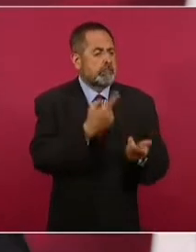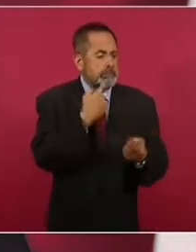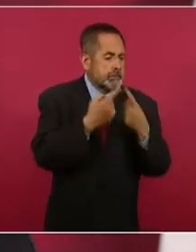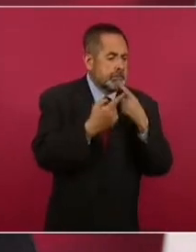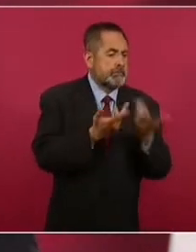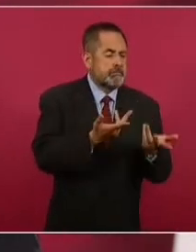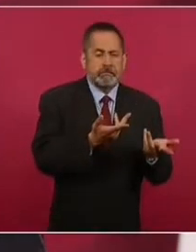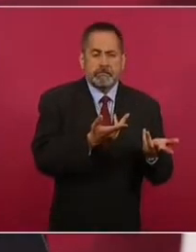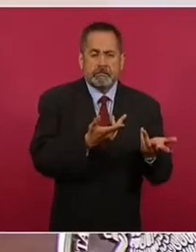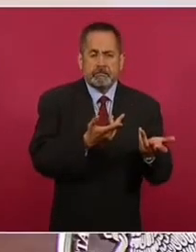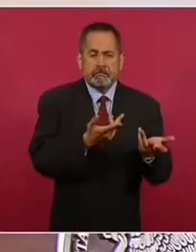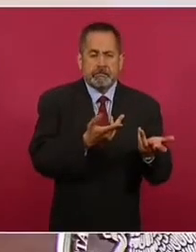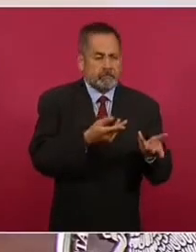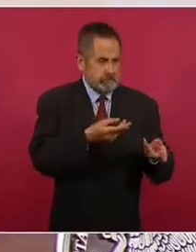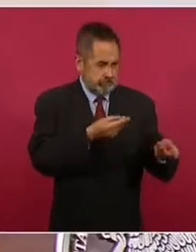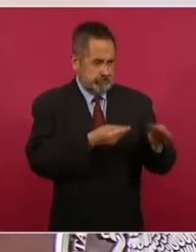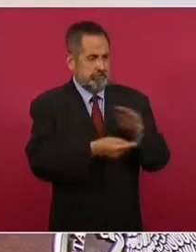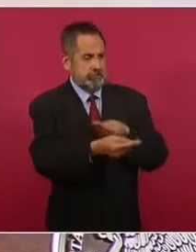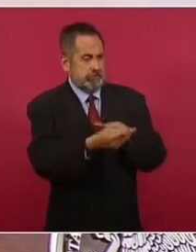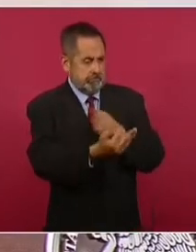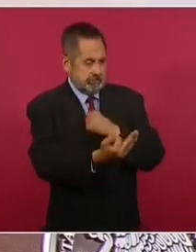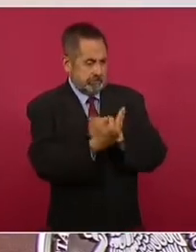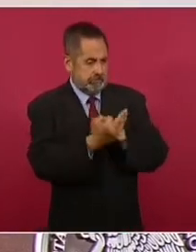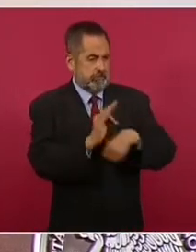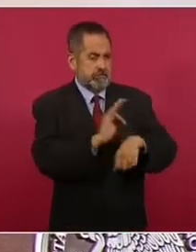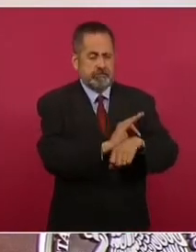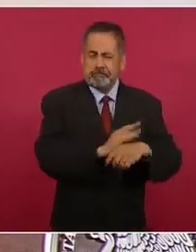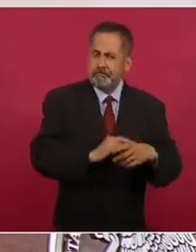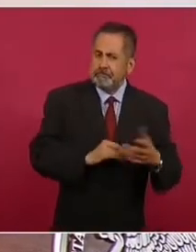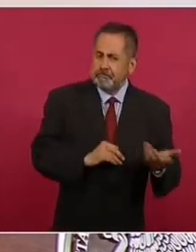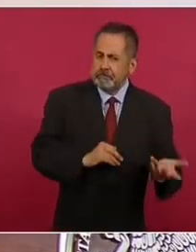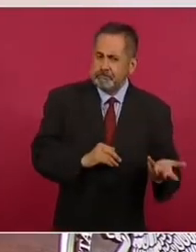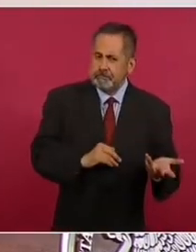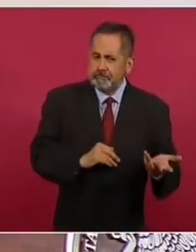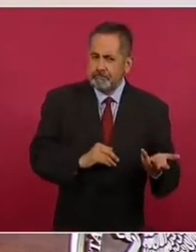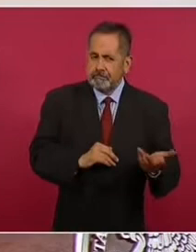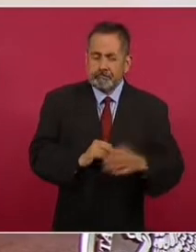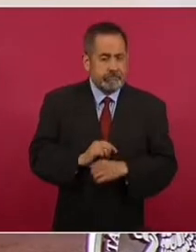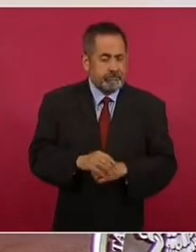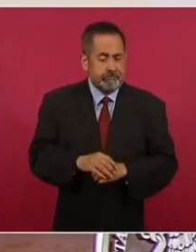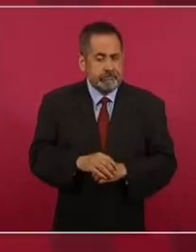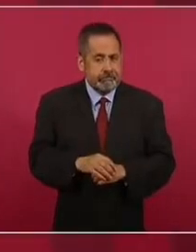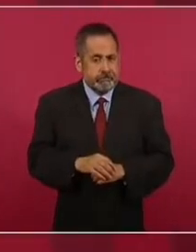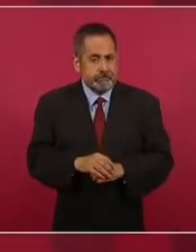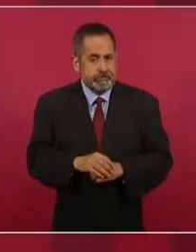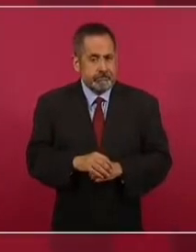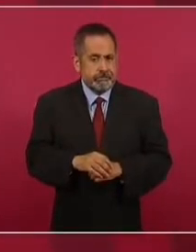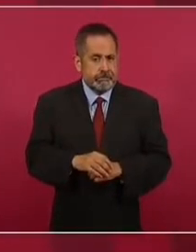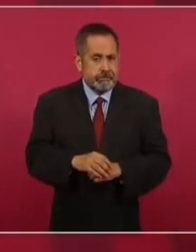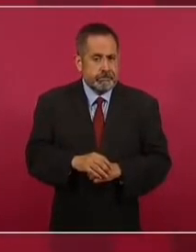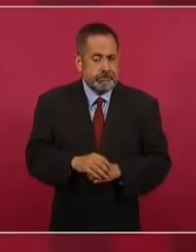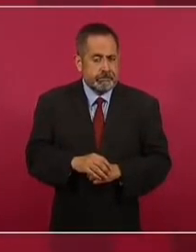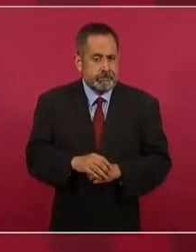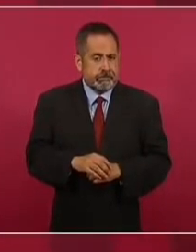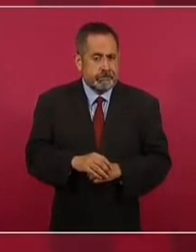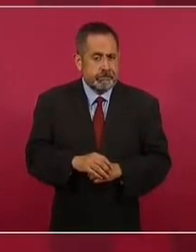como moneda de cambio a opositores.